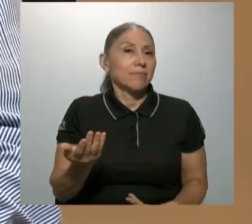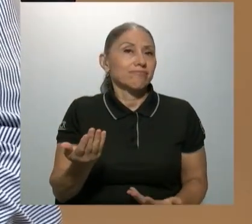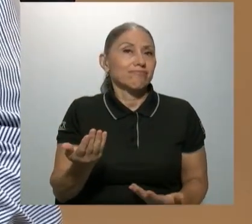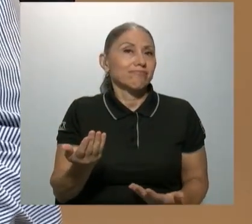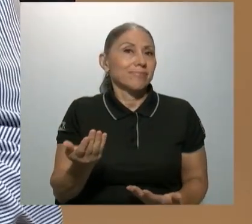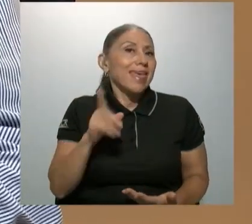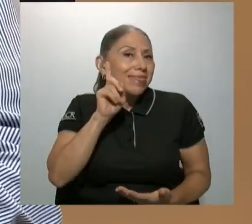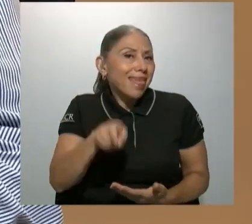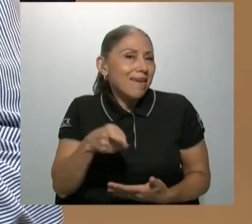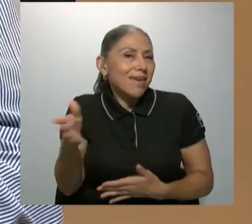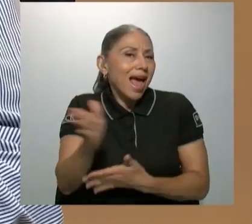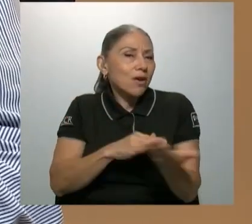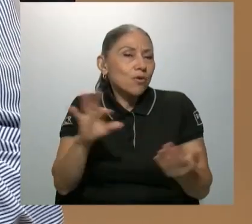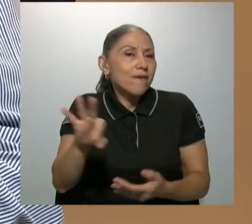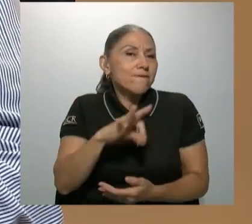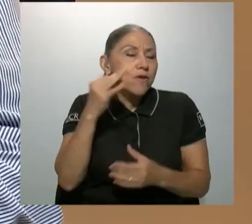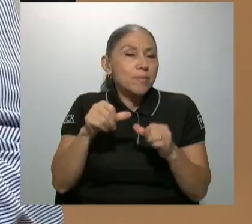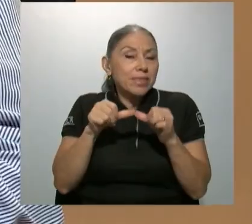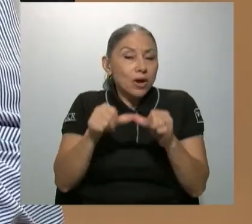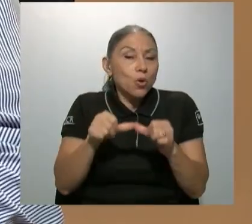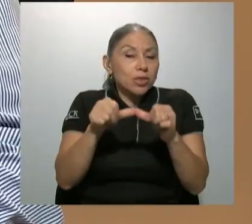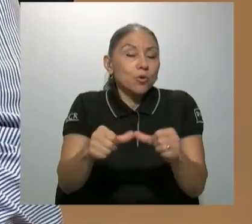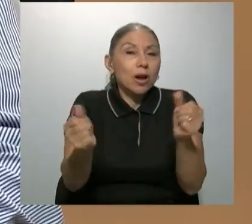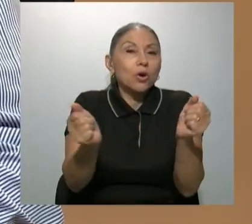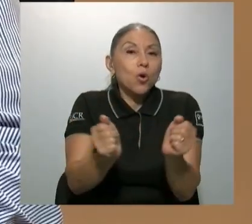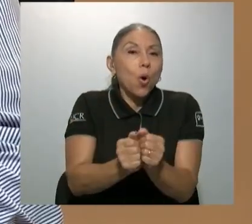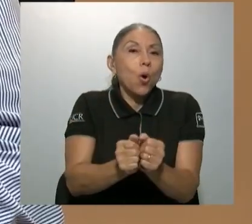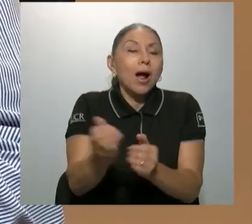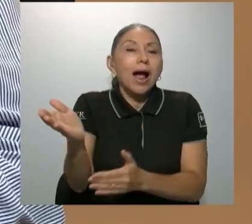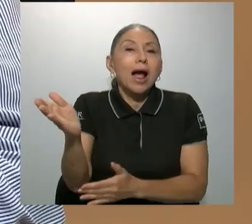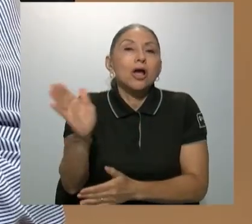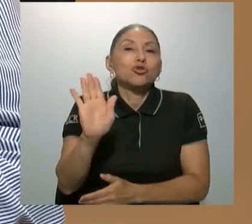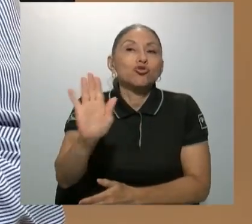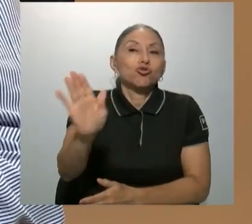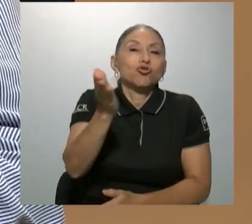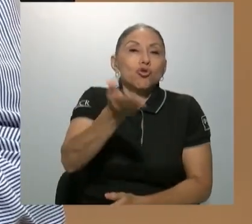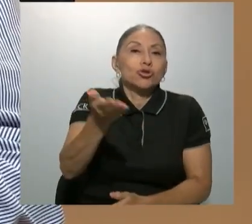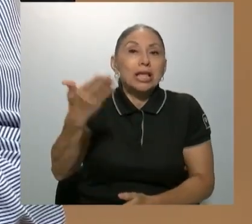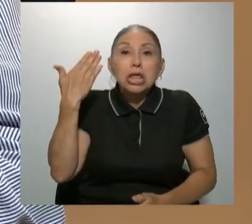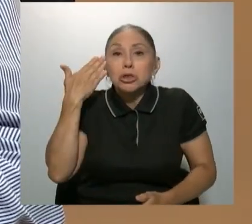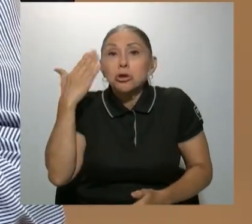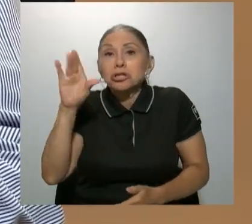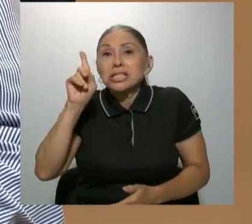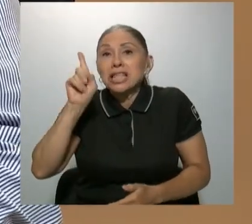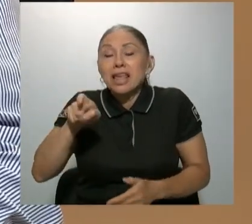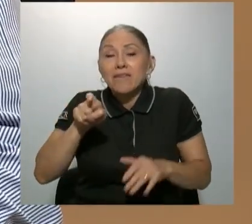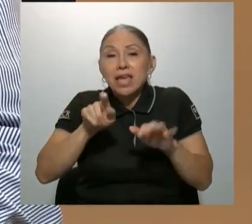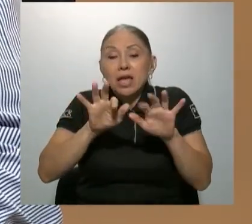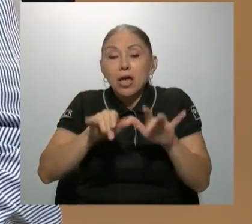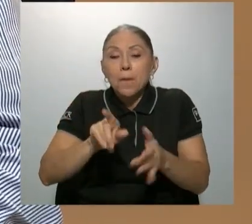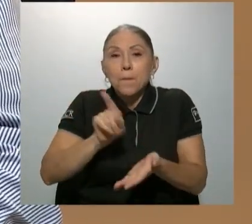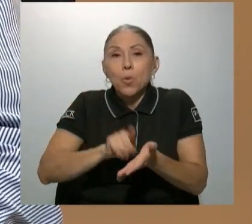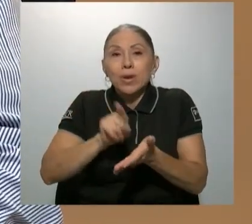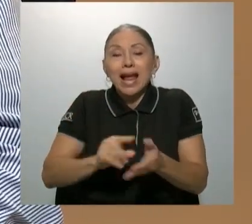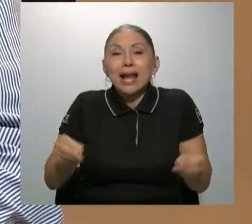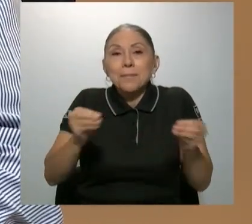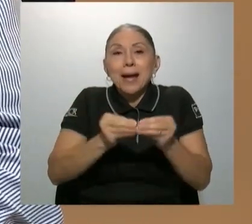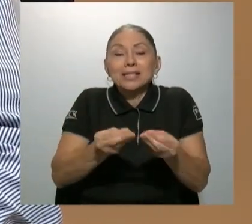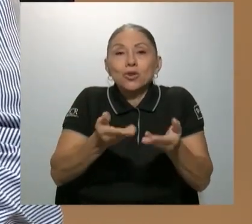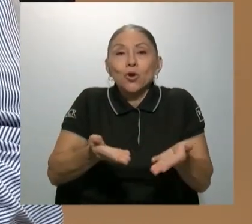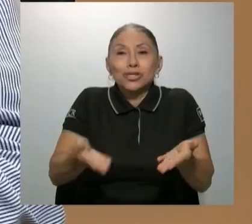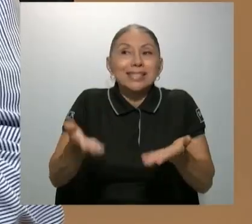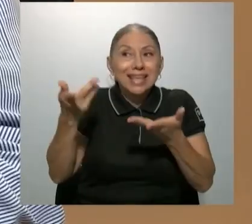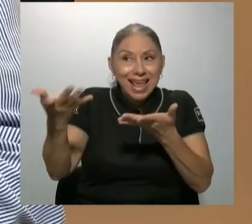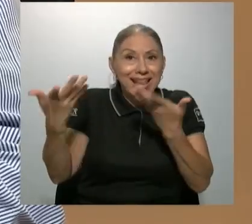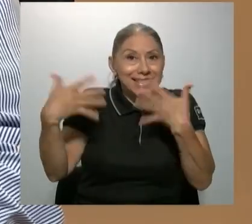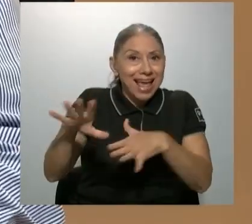de continuar con algunas de las cosas de él. No sé si habrá que publicar más cosas de las que dejó escritas,